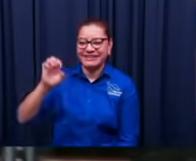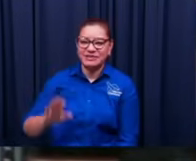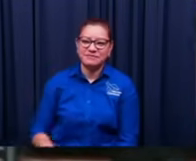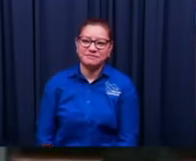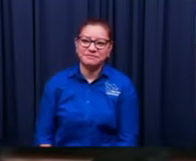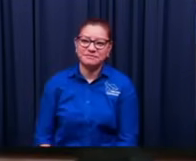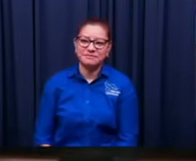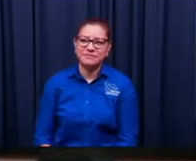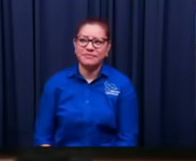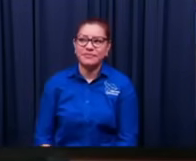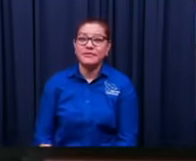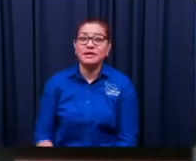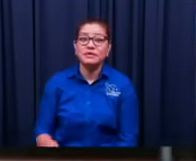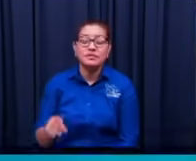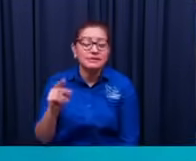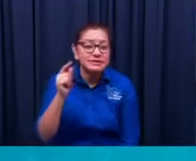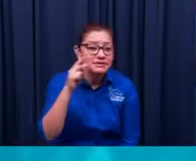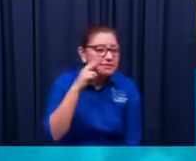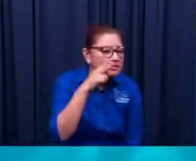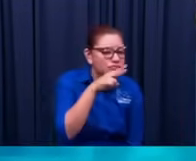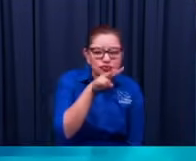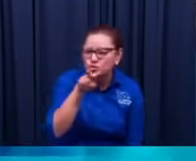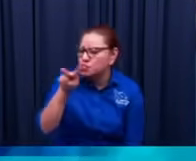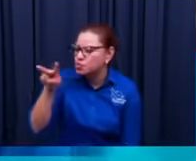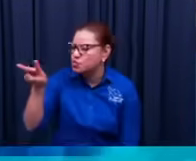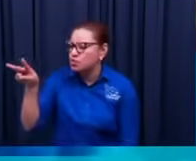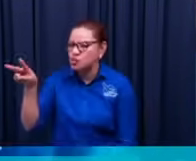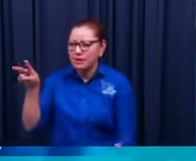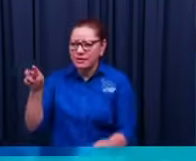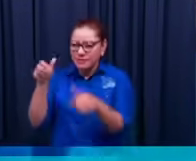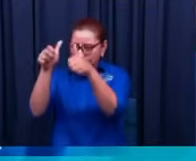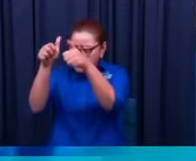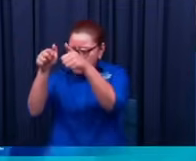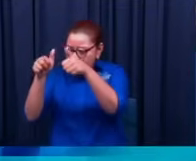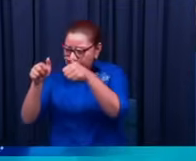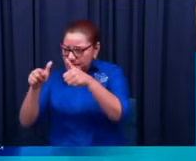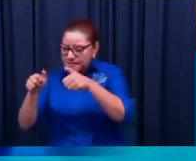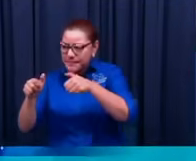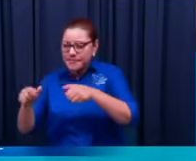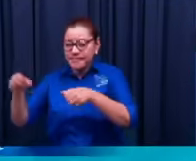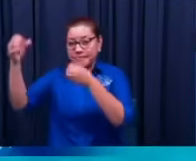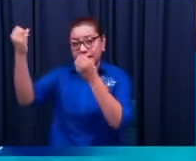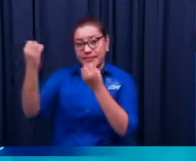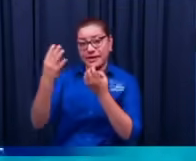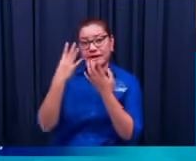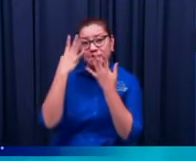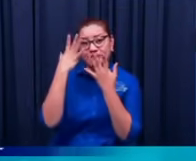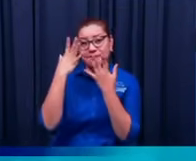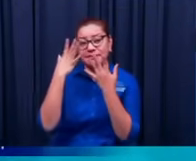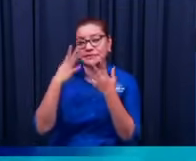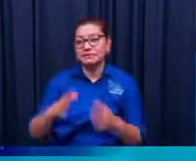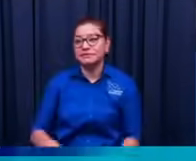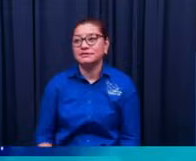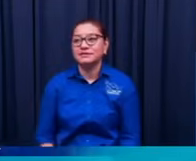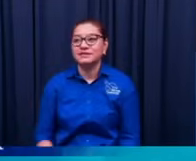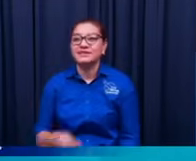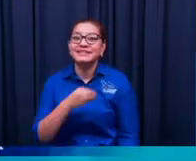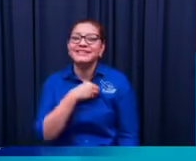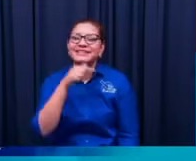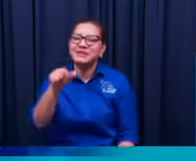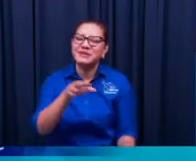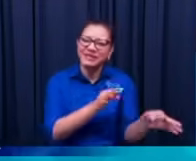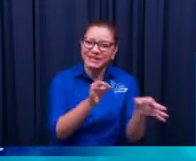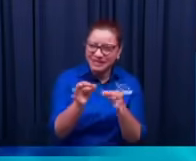entonces tiene que haber discernimiento, tiene que haber revelación. Yo te quiero hablar un poco de